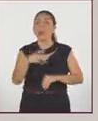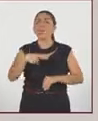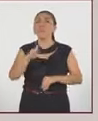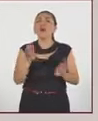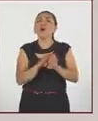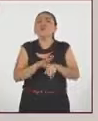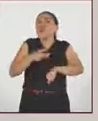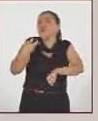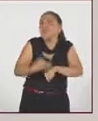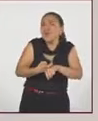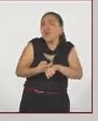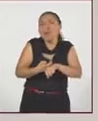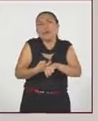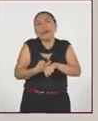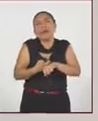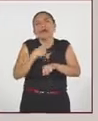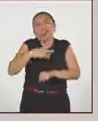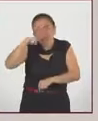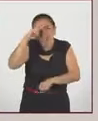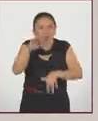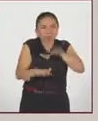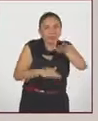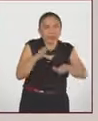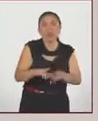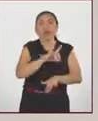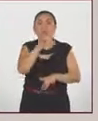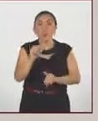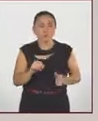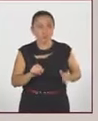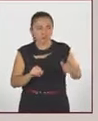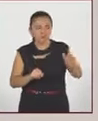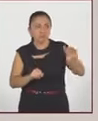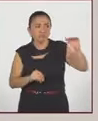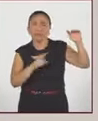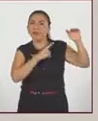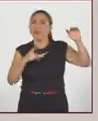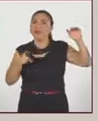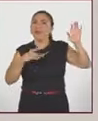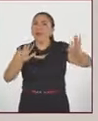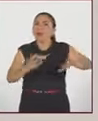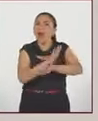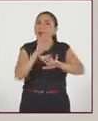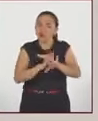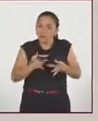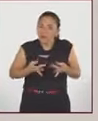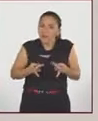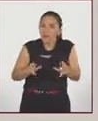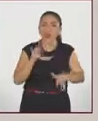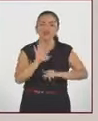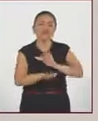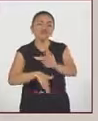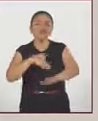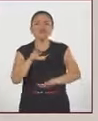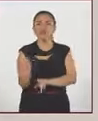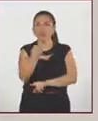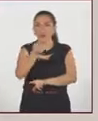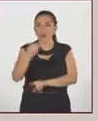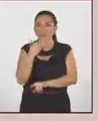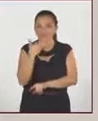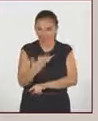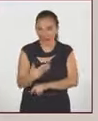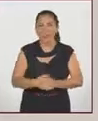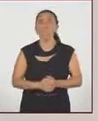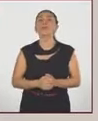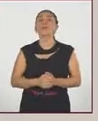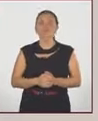bruscos, pero conforme vayan desarrollándose los pacientes deben de tener capacidad motriz más fina. Okay.